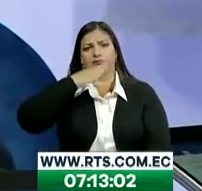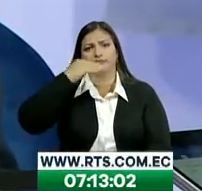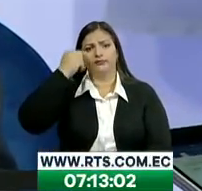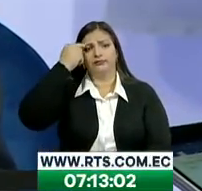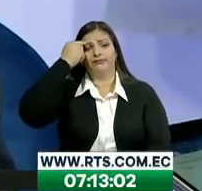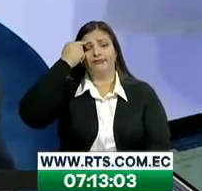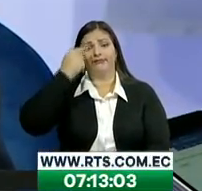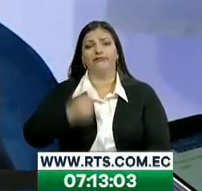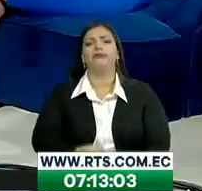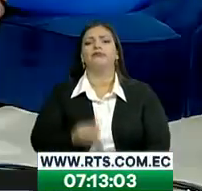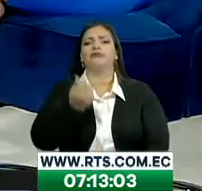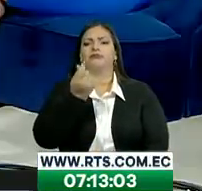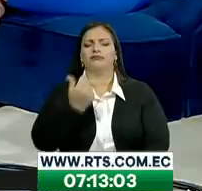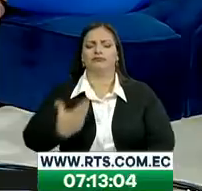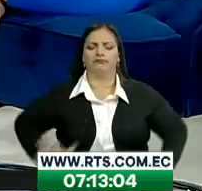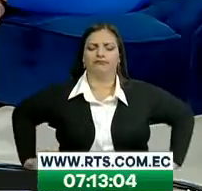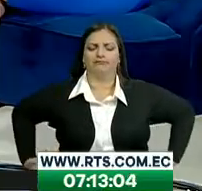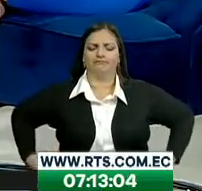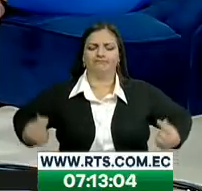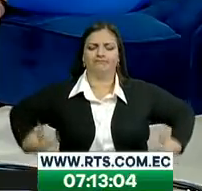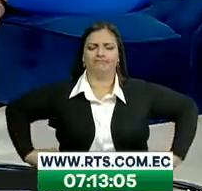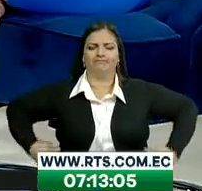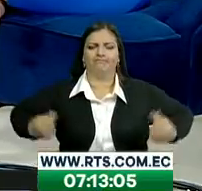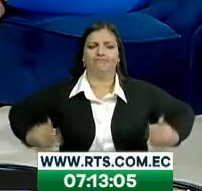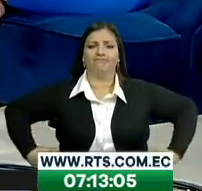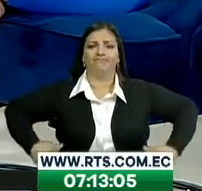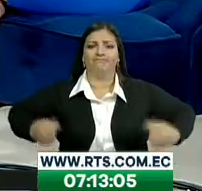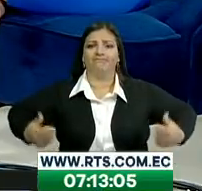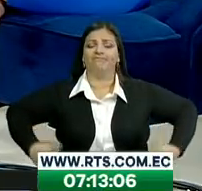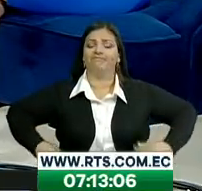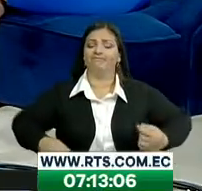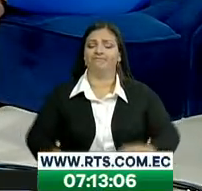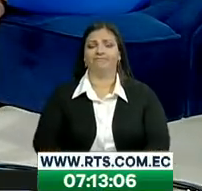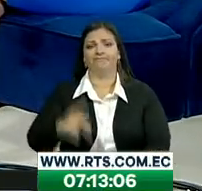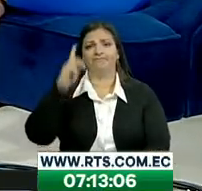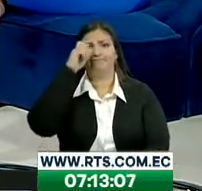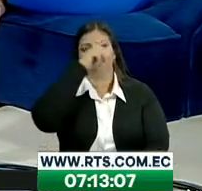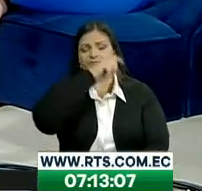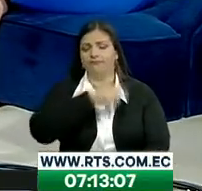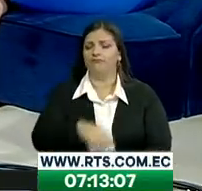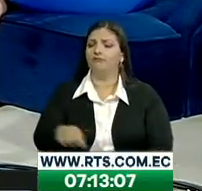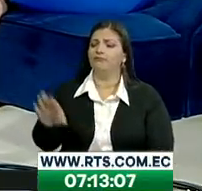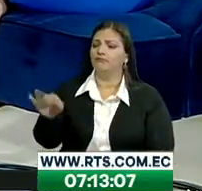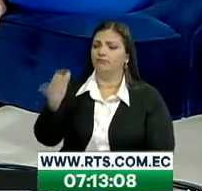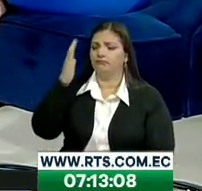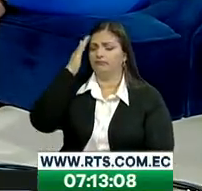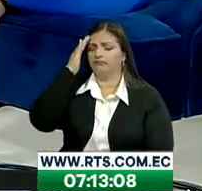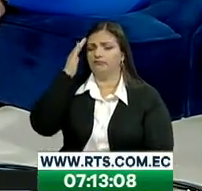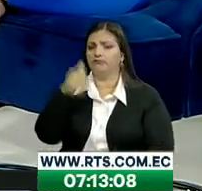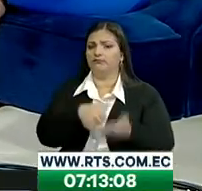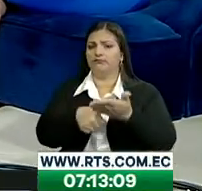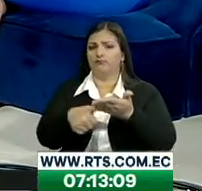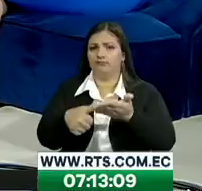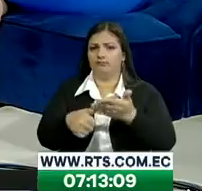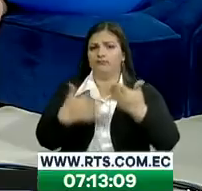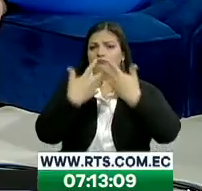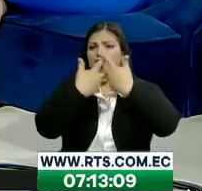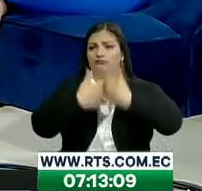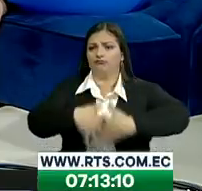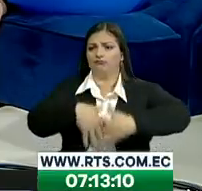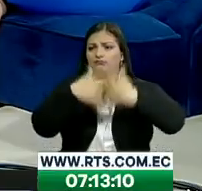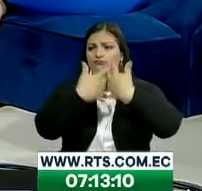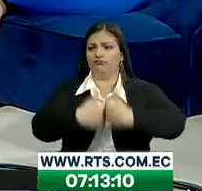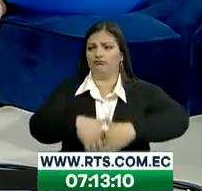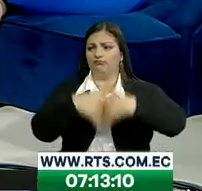desmontando. Ingeniero, puntualicemos. Se fusionan los ministerios de Industrias y Comercio Exterior para convertirse en el Ministerio de Producción, Comercio Exterior